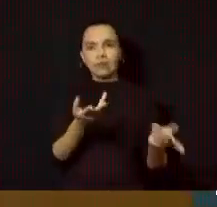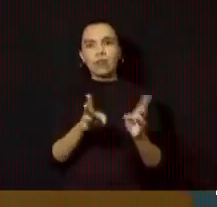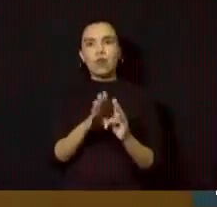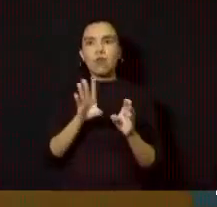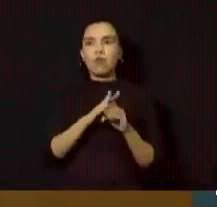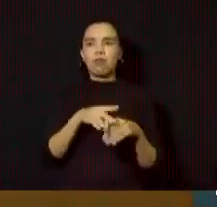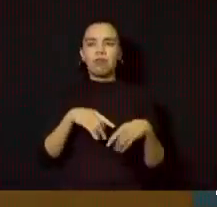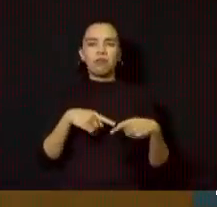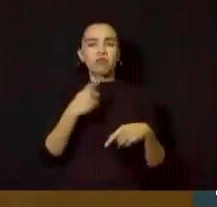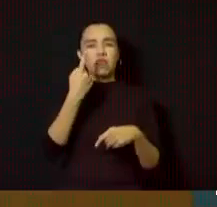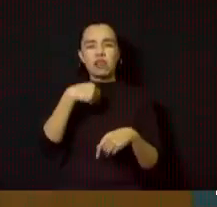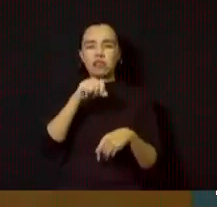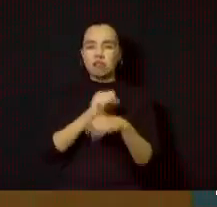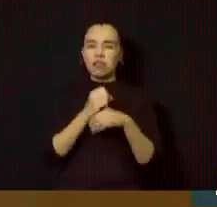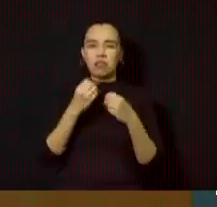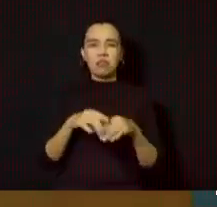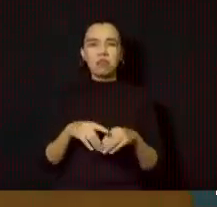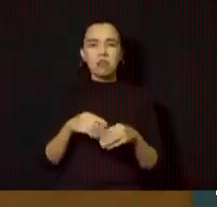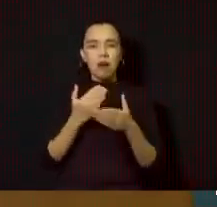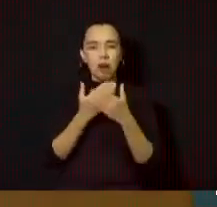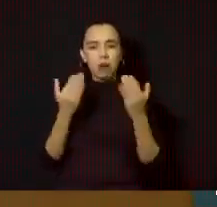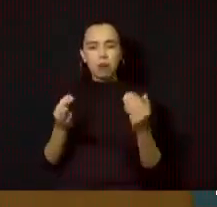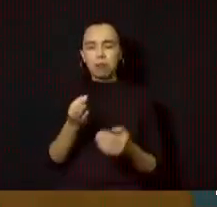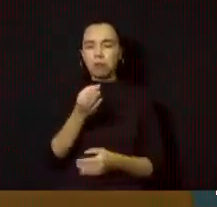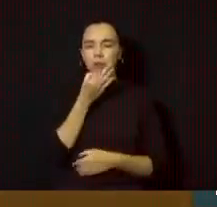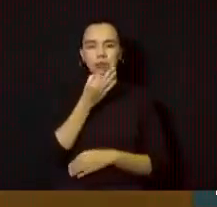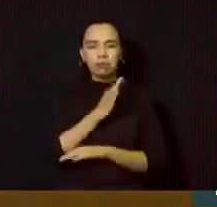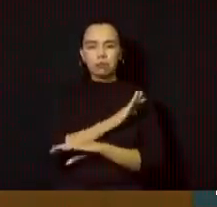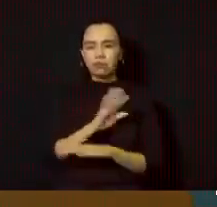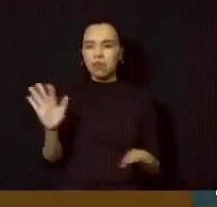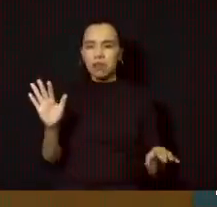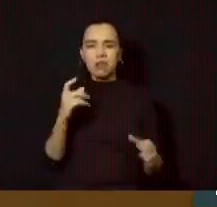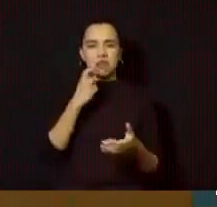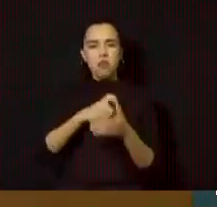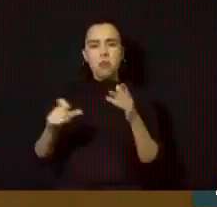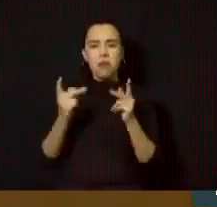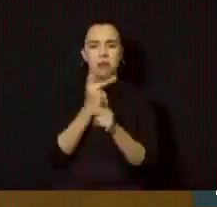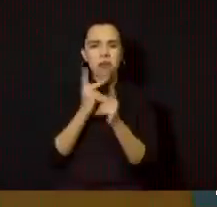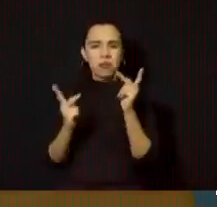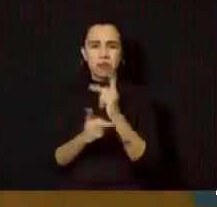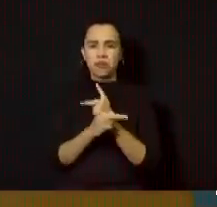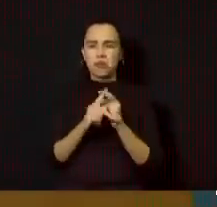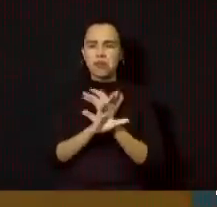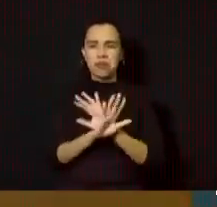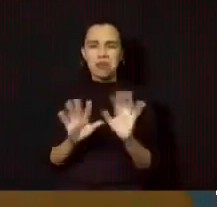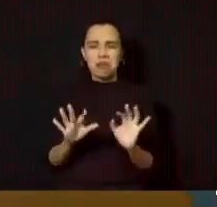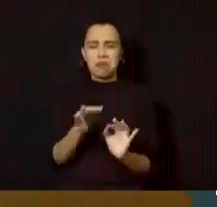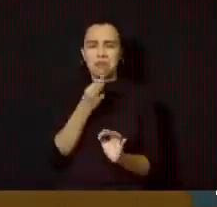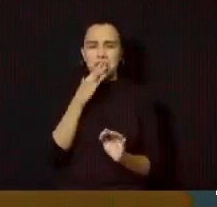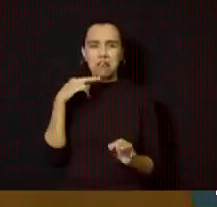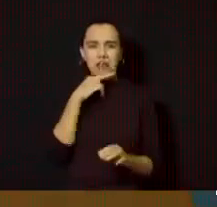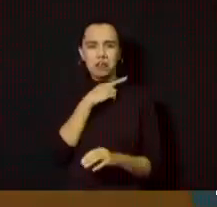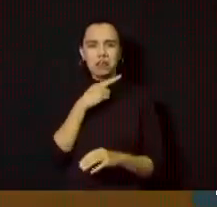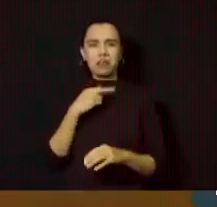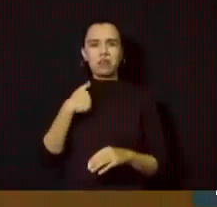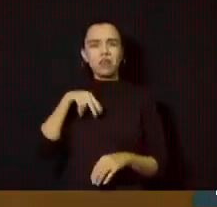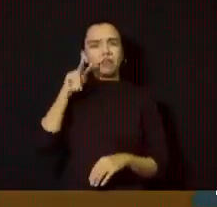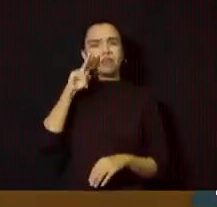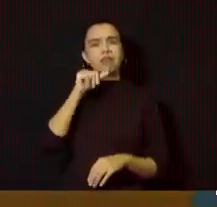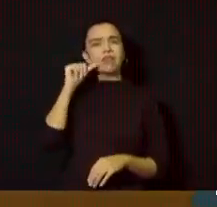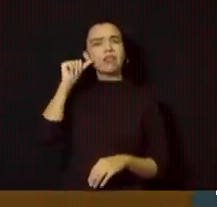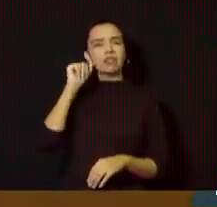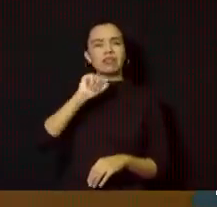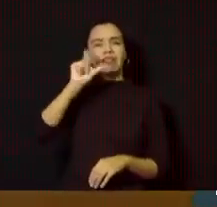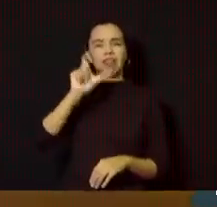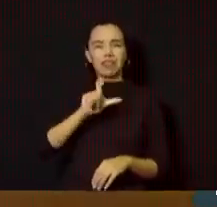una semana. Hoy al instante alguien compra productos, y eso es lo que a mí me emociona. Cuando yo veía ayer a Alex,